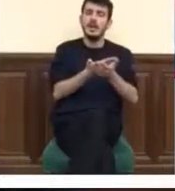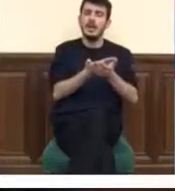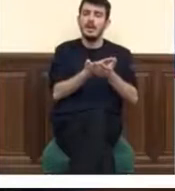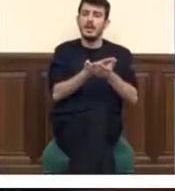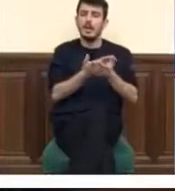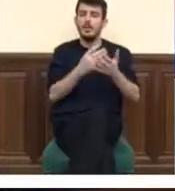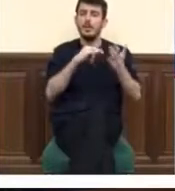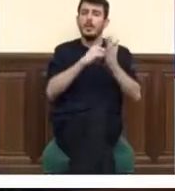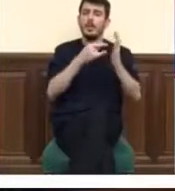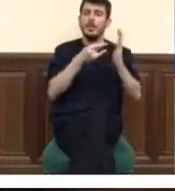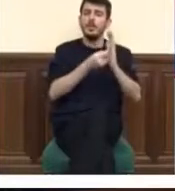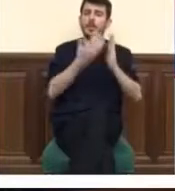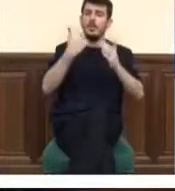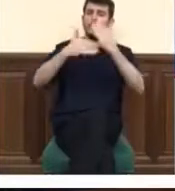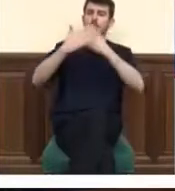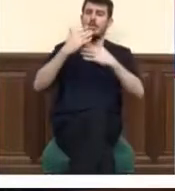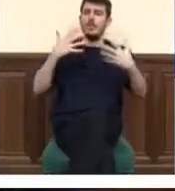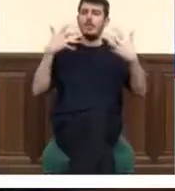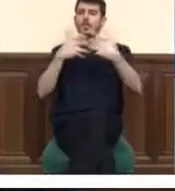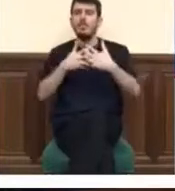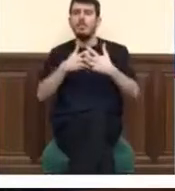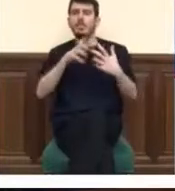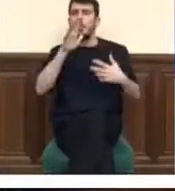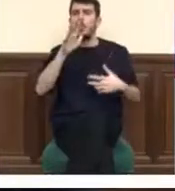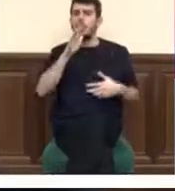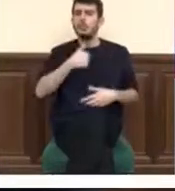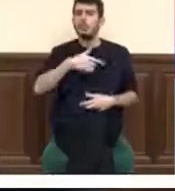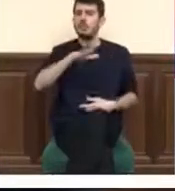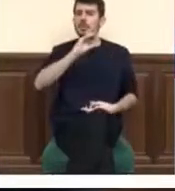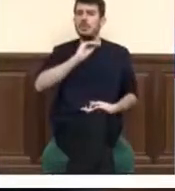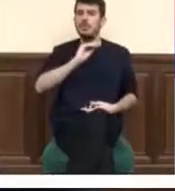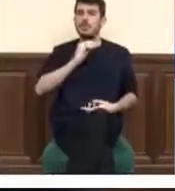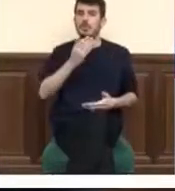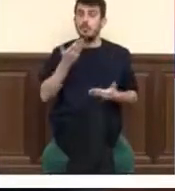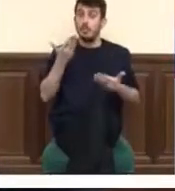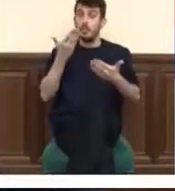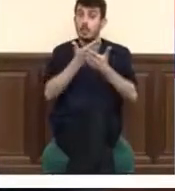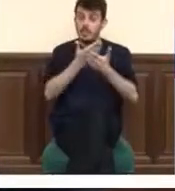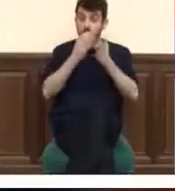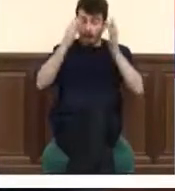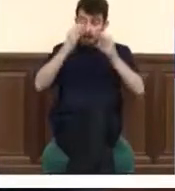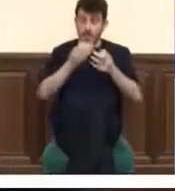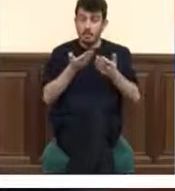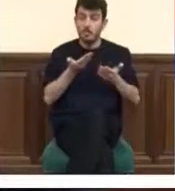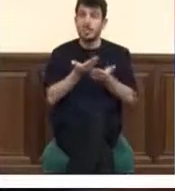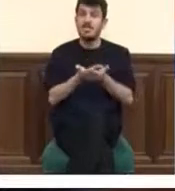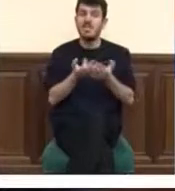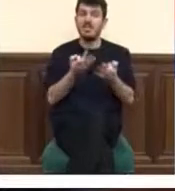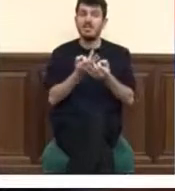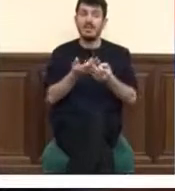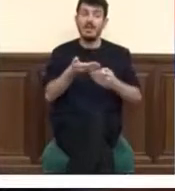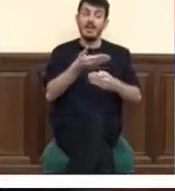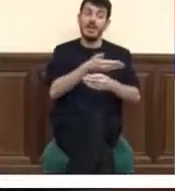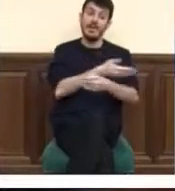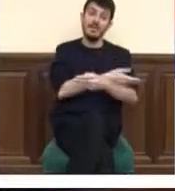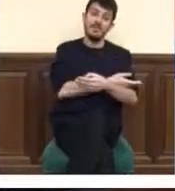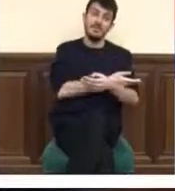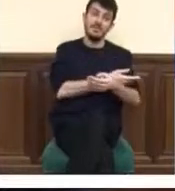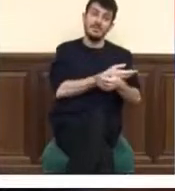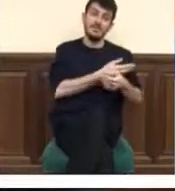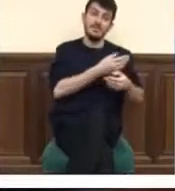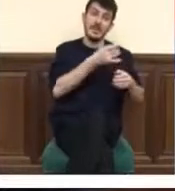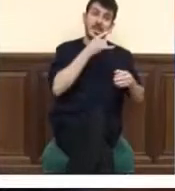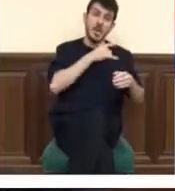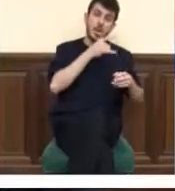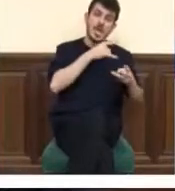con el proyecto en su momento, si la propia propuesta lo que pide es que se corrijan los errores no subsanables